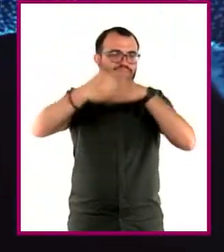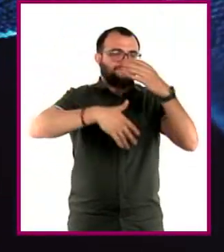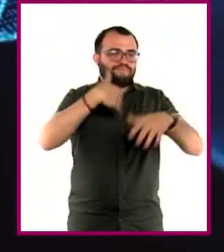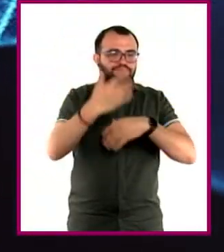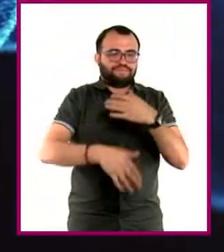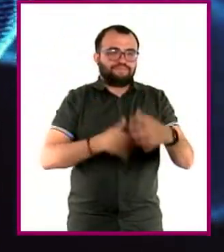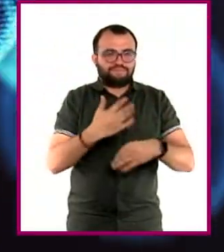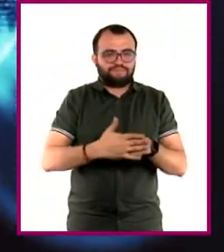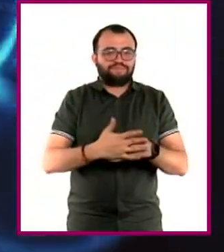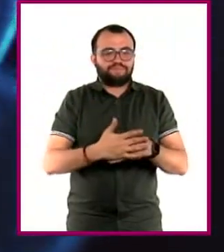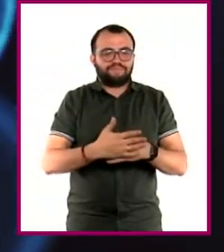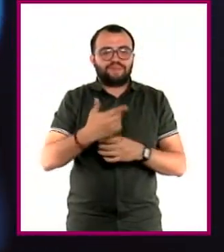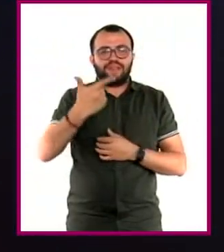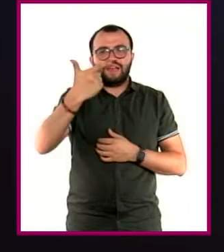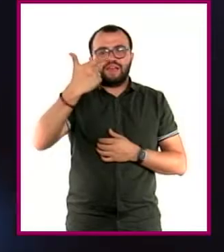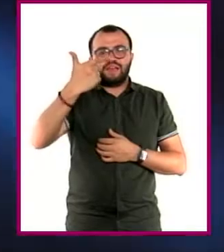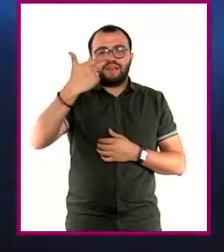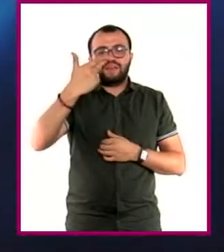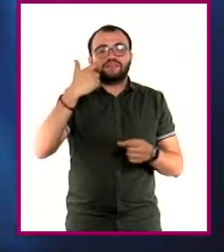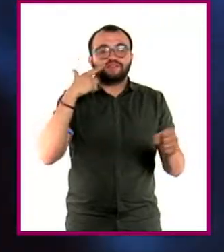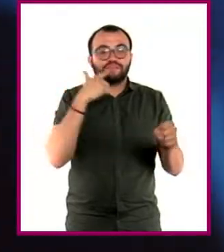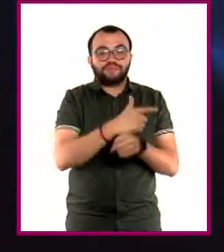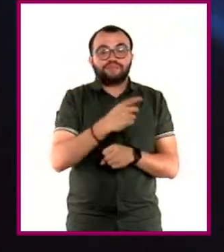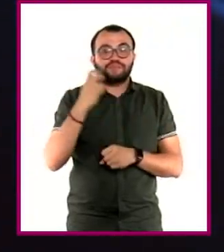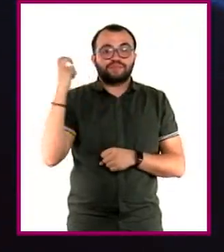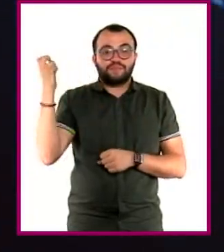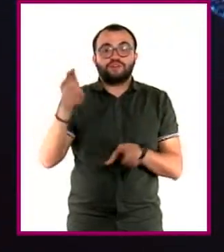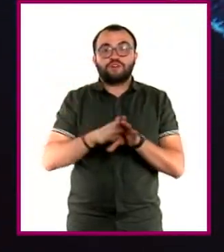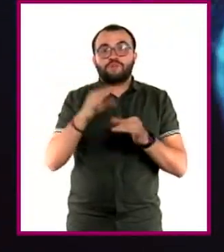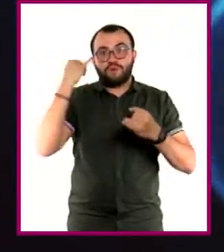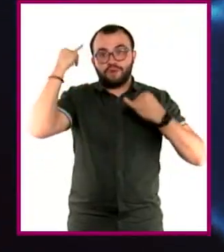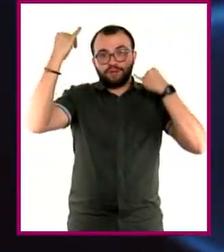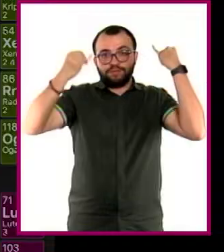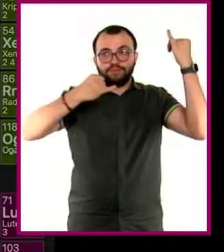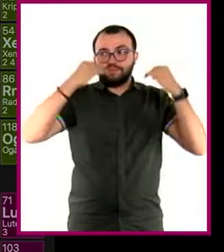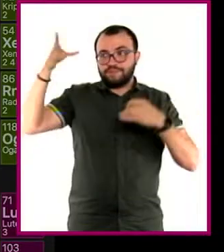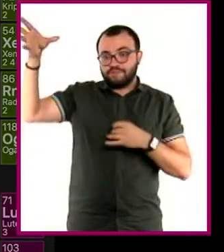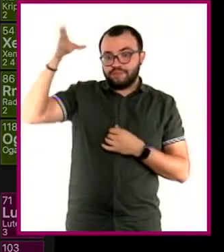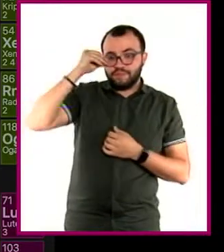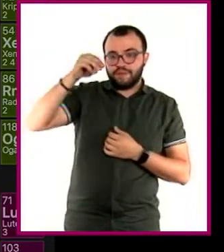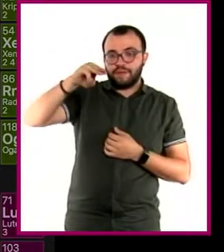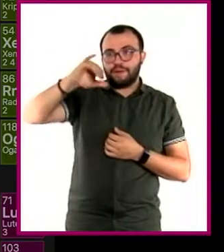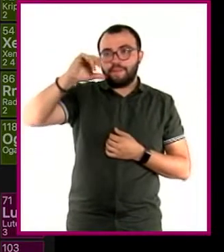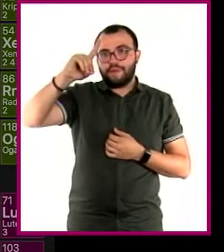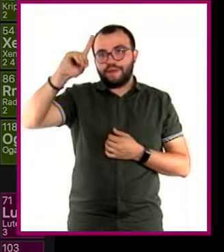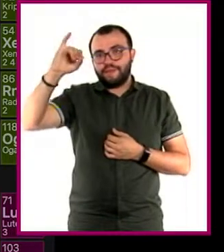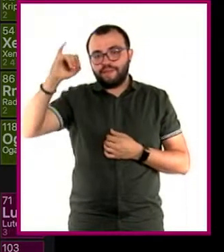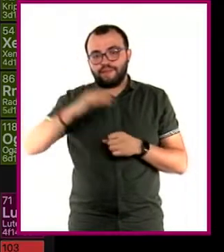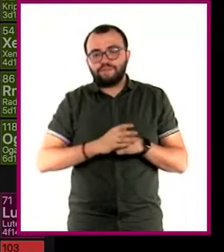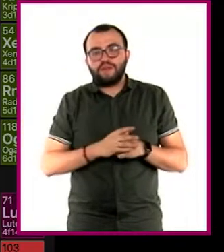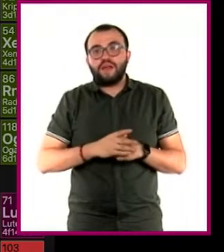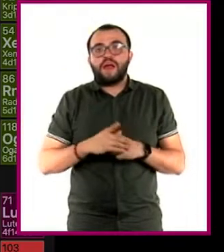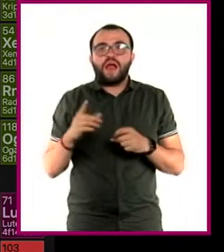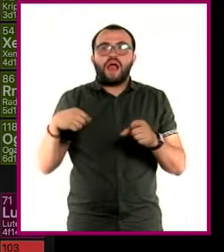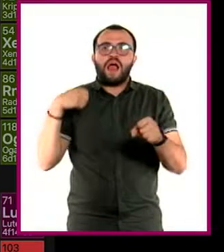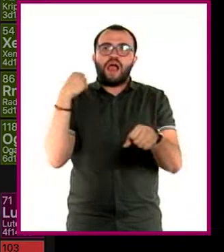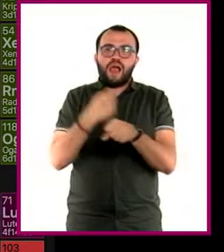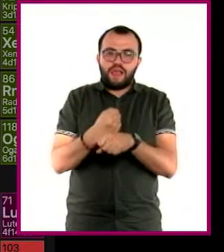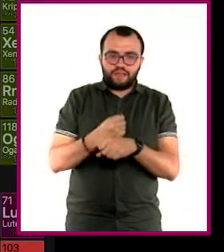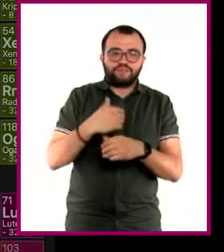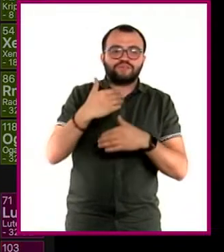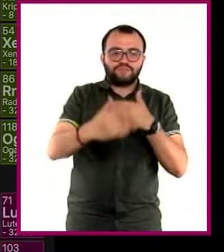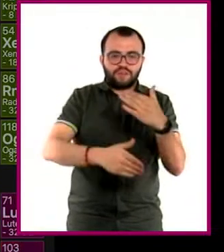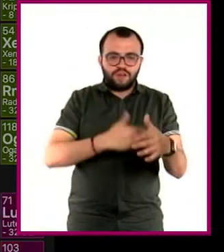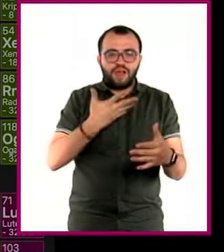y germanio fueron descubiertos siguiendo las ideas de Mendeleev. En previos años hubo algunas propuestas